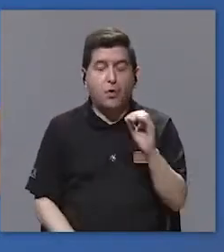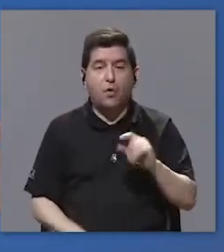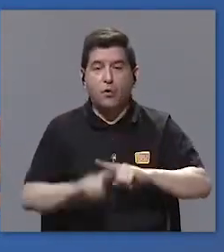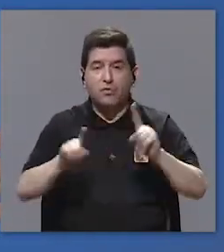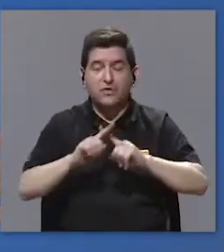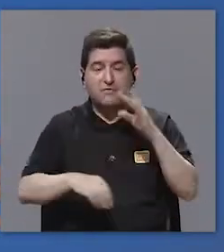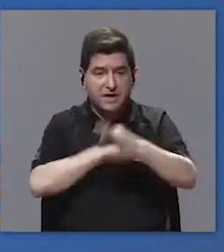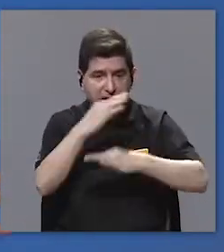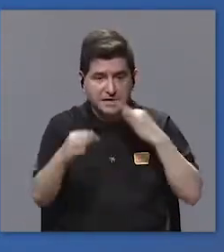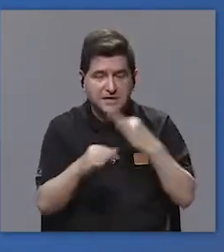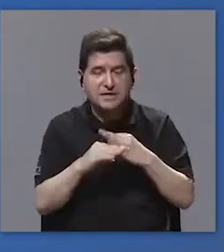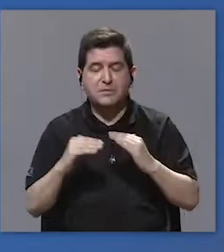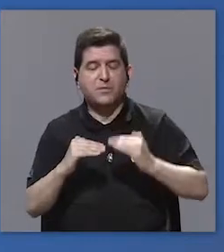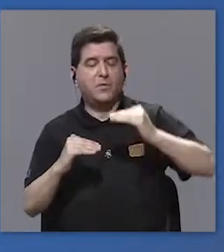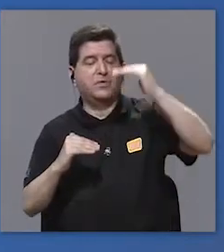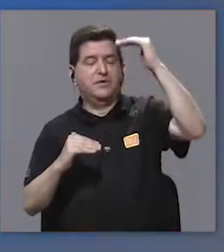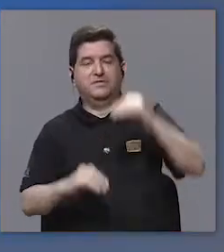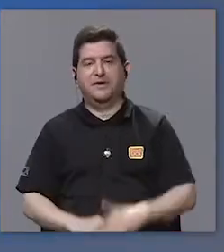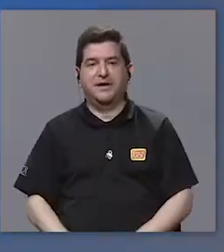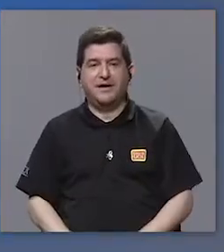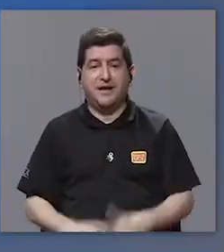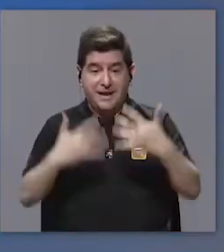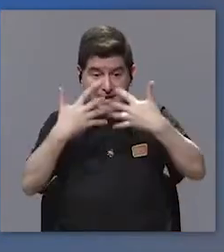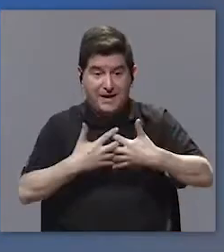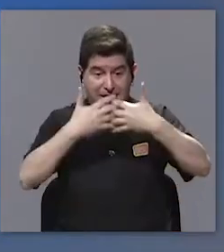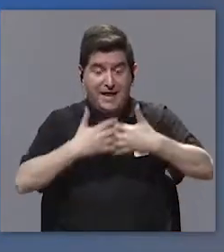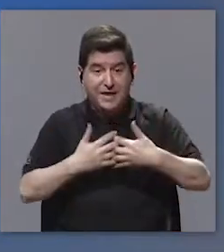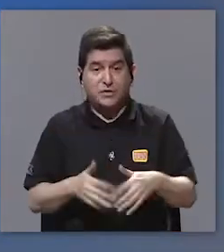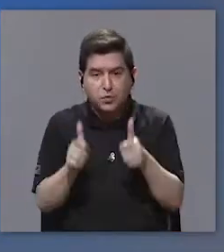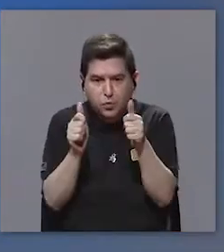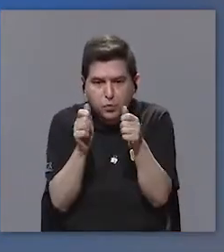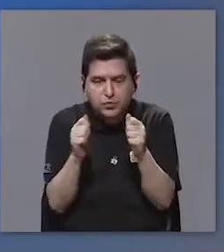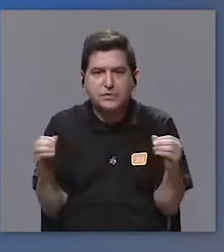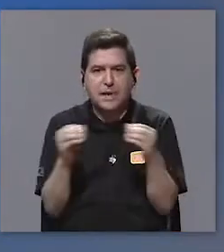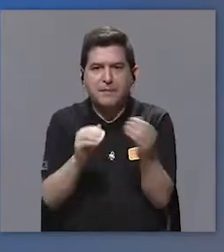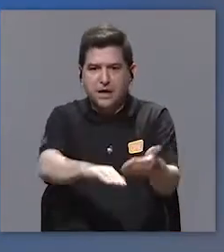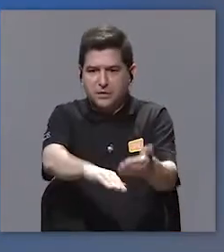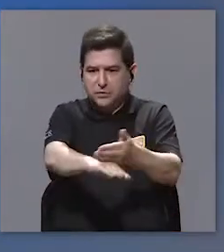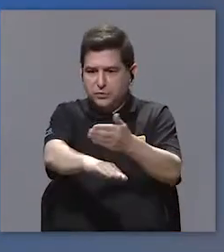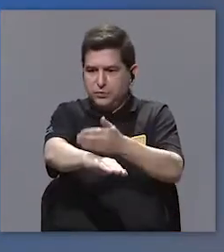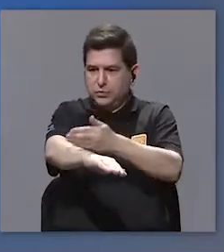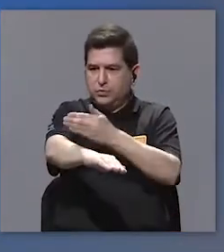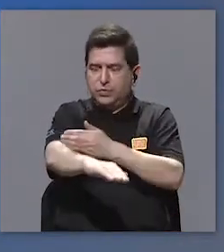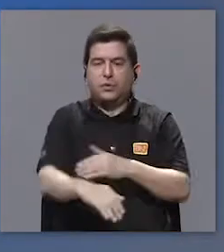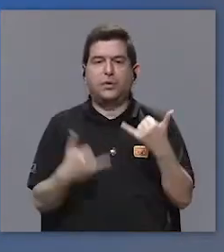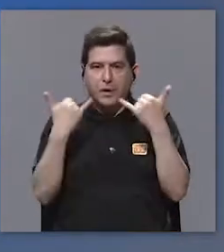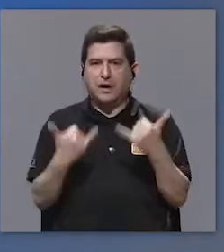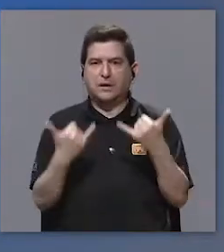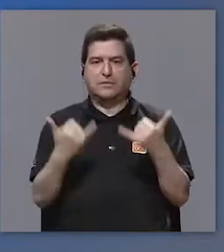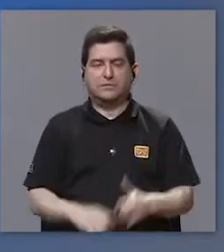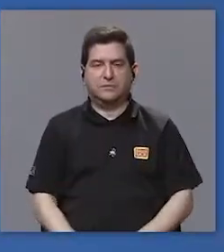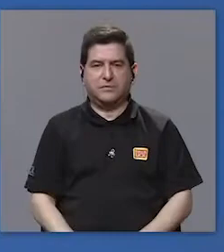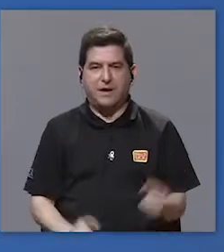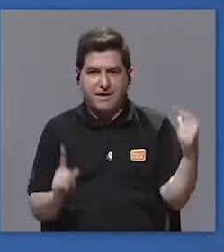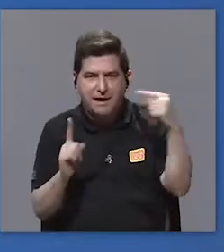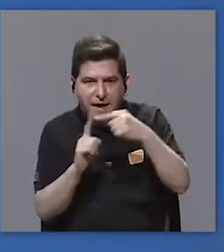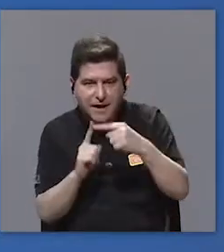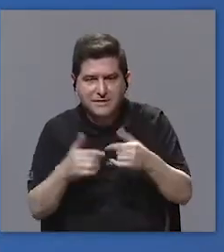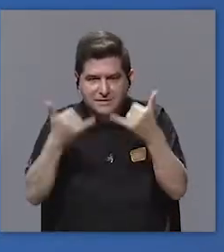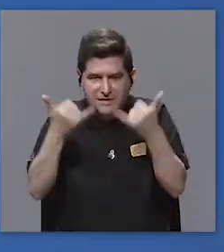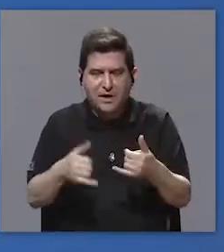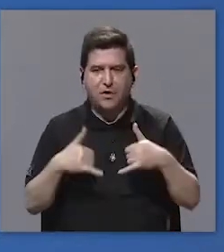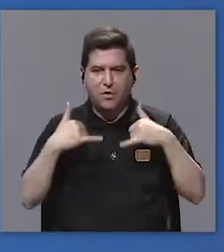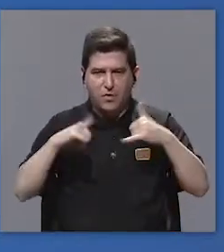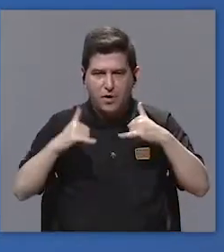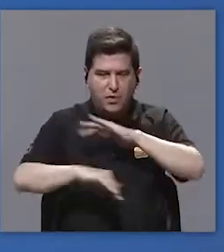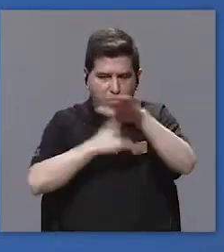cualquiera de estos juegos adictivos de niveles la industria de los videojuegos es una de las que más ha crecido al día de hoy tanto que